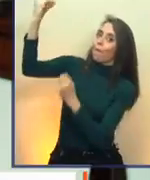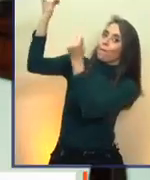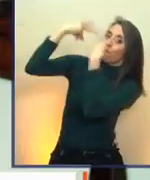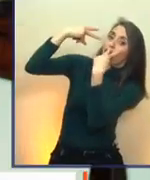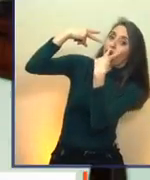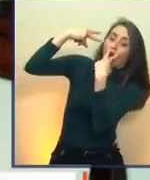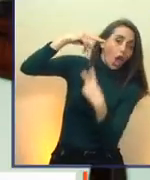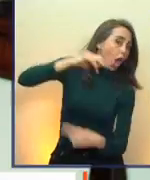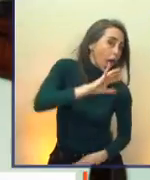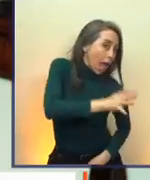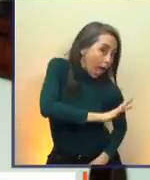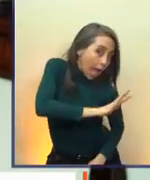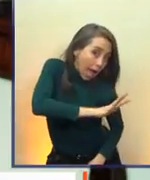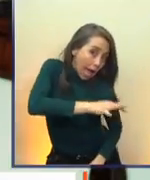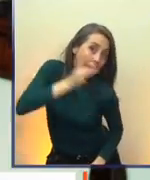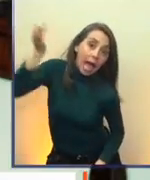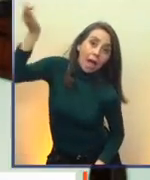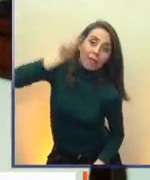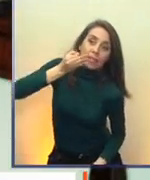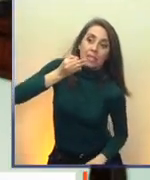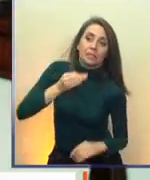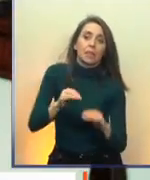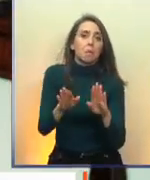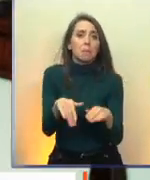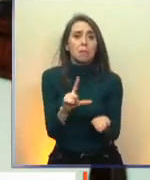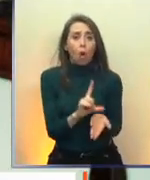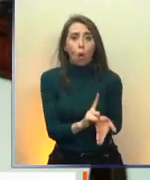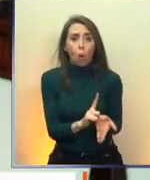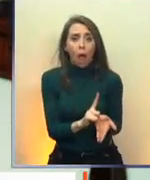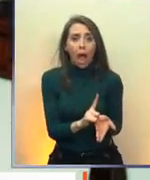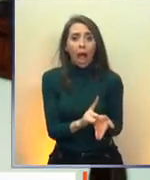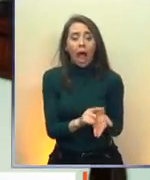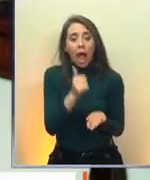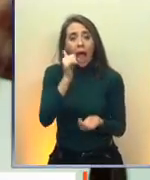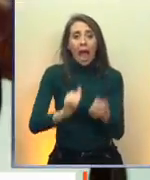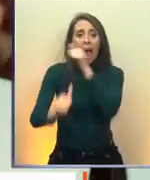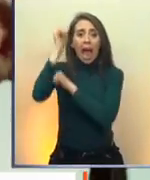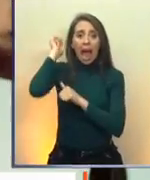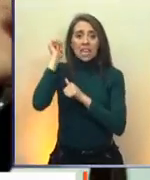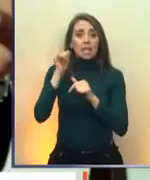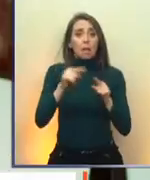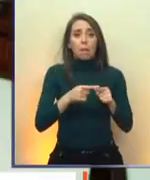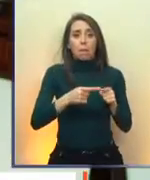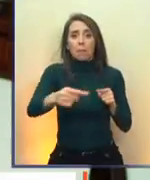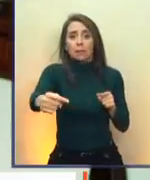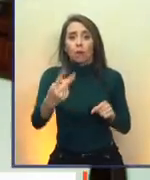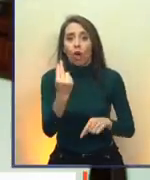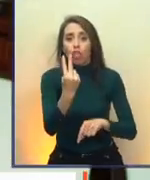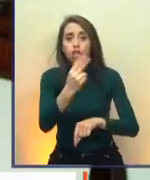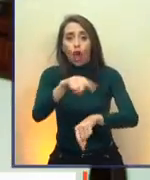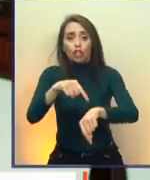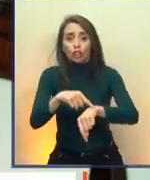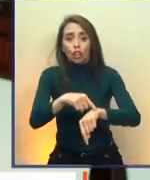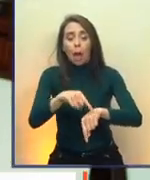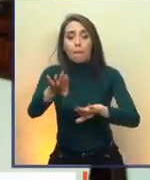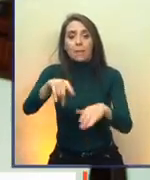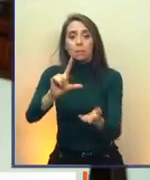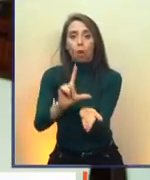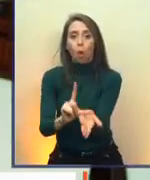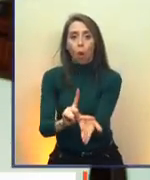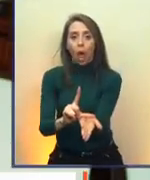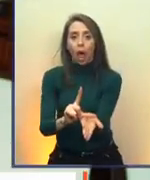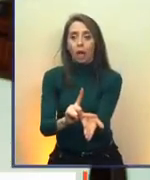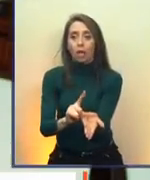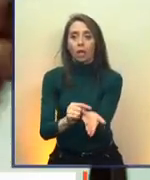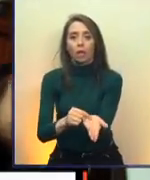indicaba que estábamos en el mismo lugar que habíamos partido el día anterior, o sea, habíamos caminado 12 horas y estábamos en el mismo lugar. Era como una